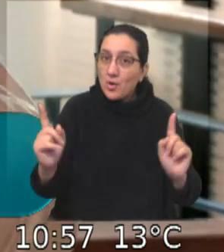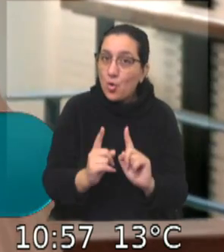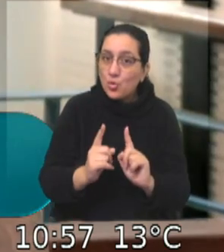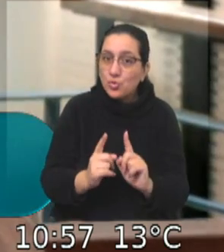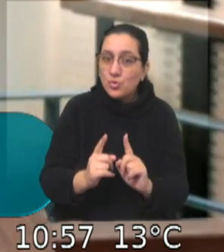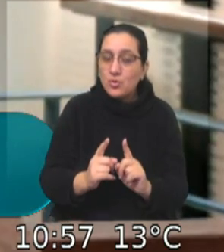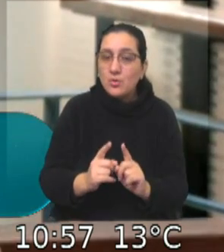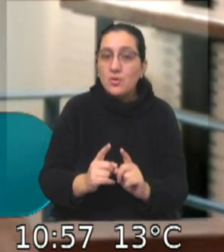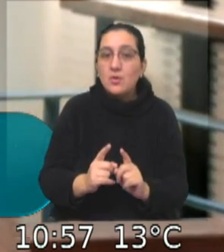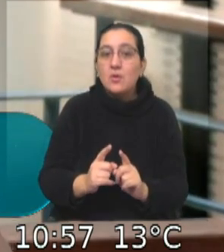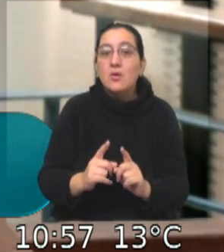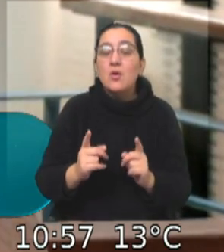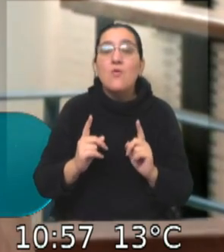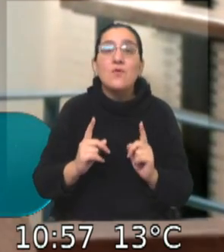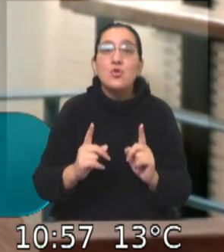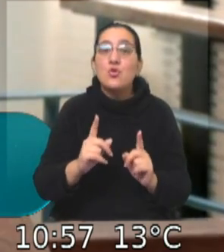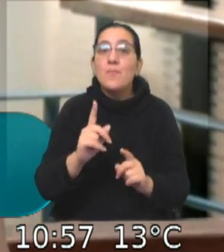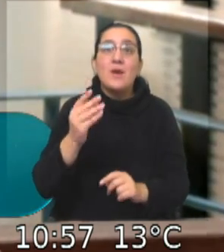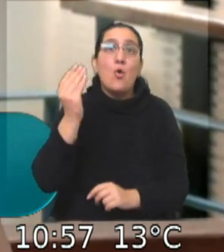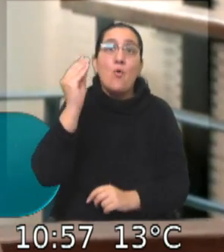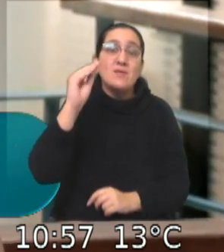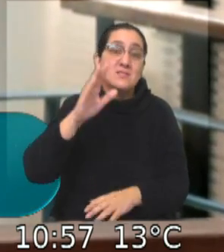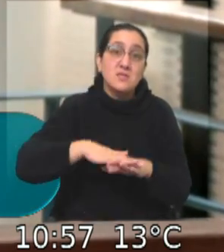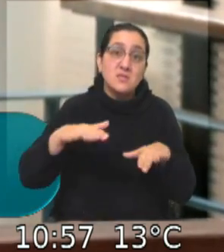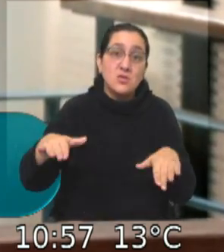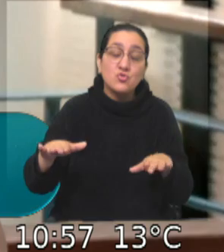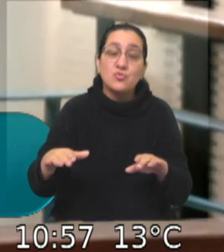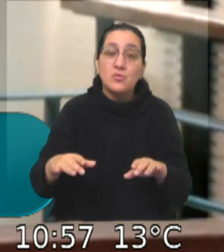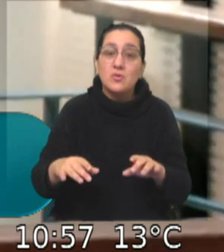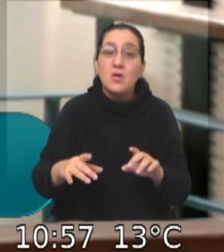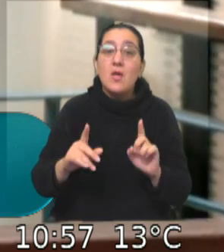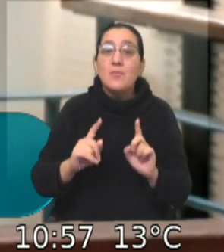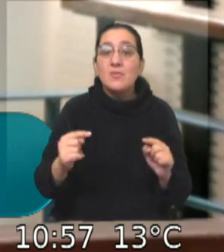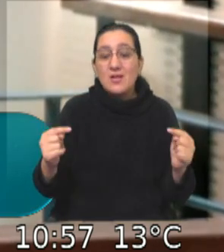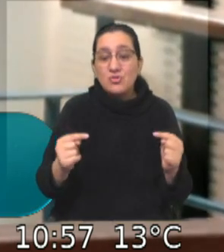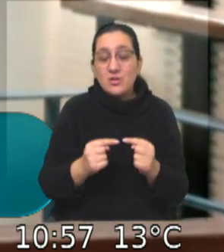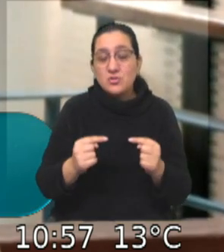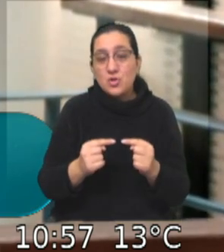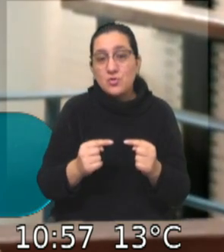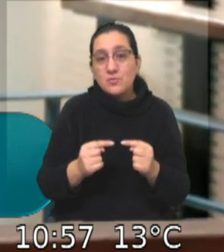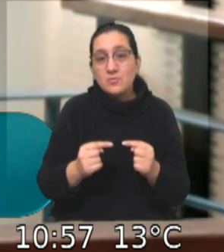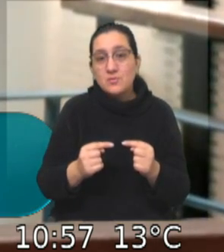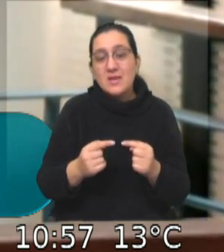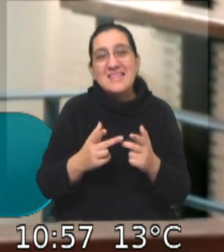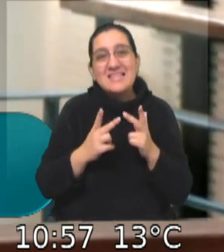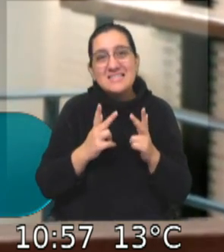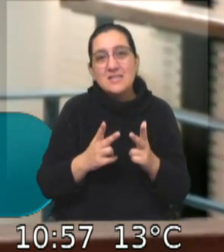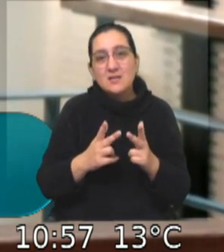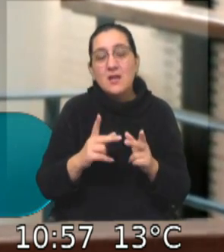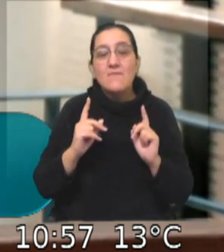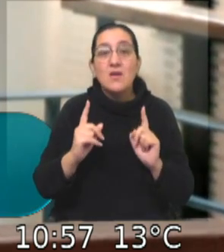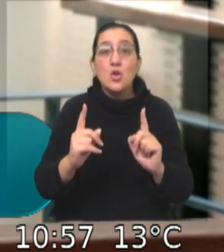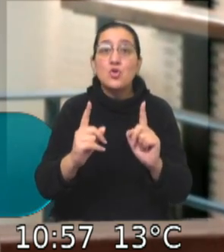velorios no son para los jóvenes o los niños, pero también tenemos esa otra contradicción, esos otros indicadores que nos hablan de que el